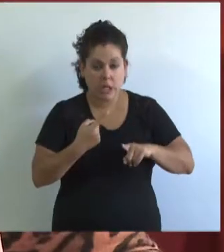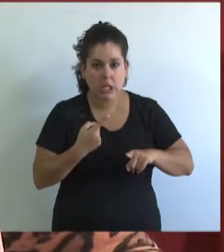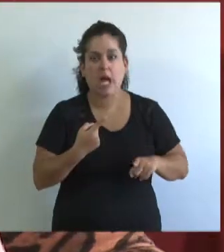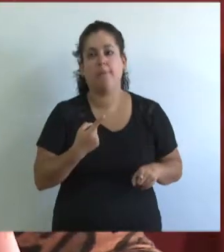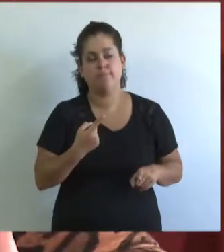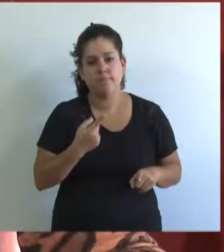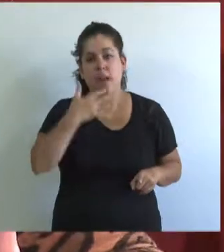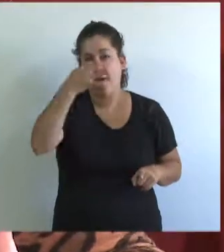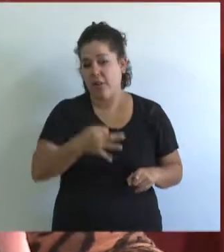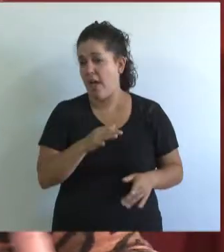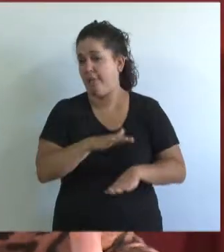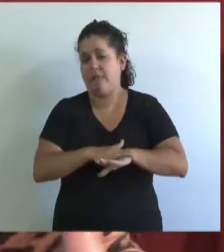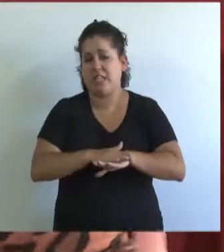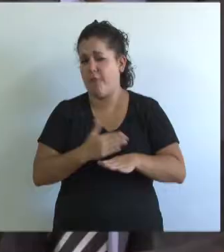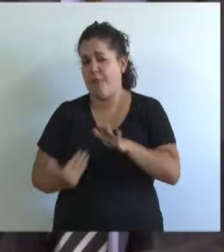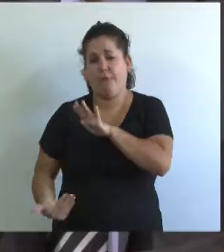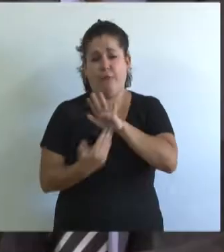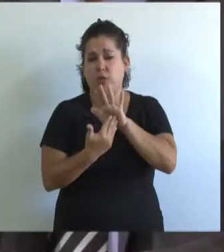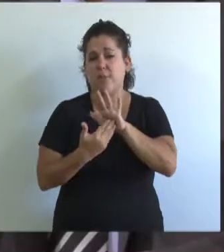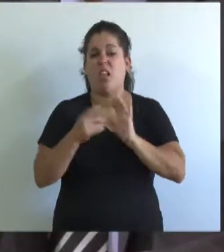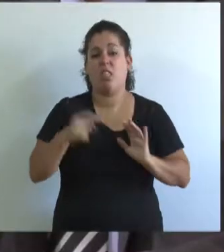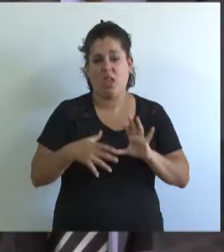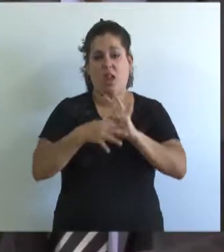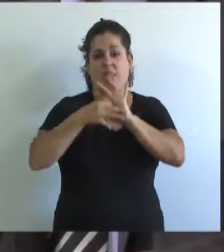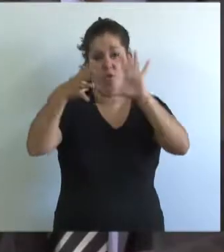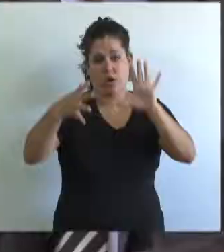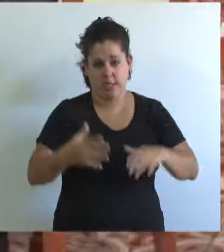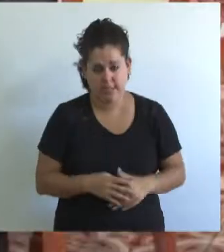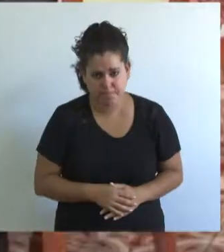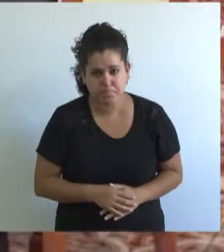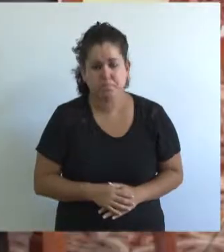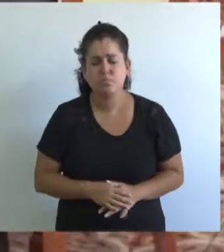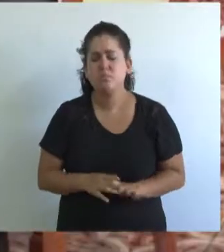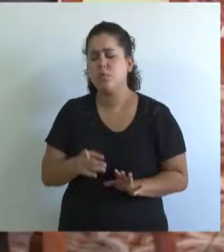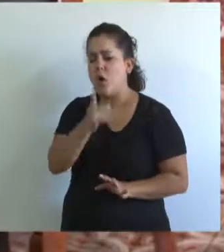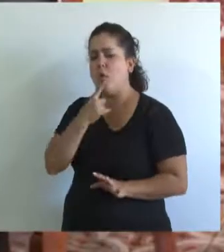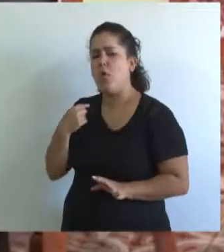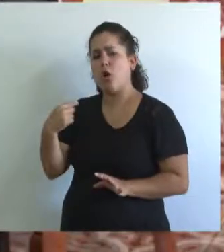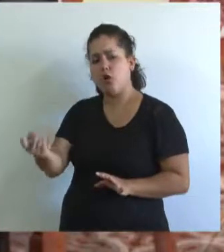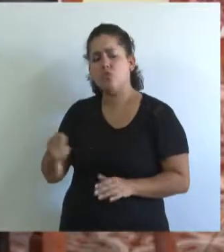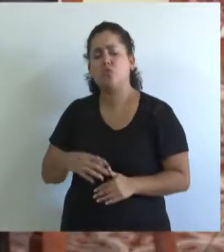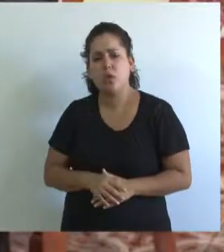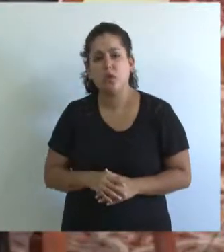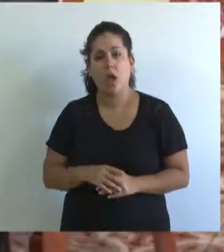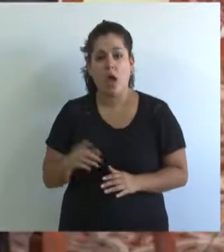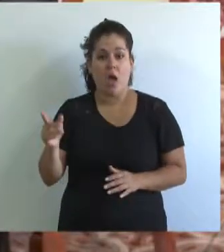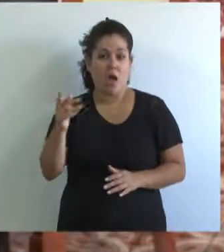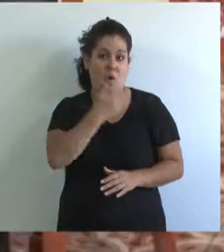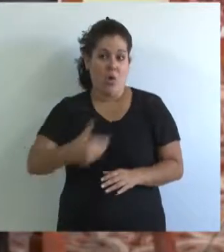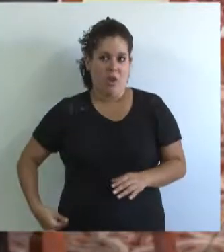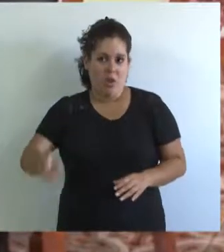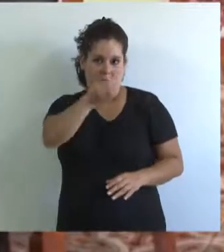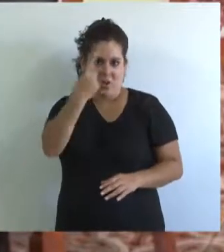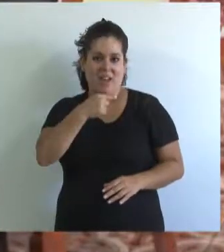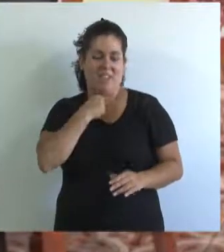algo que es la base fundamental de nuestra democracia. Diputado, una consulta. Teniendo en cuenta que el Gobierno Nacional está preparando